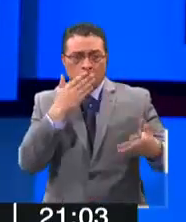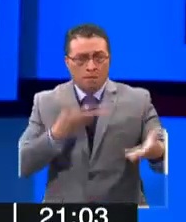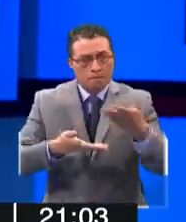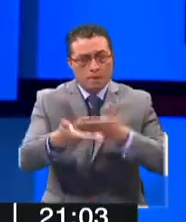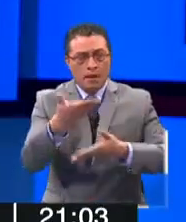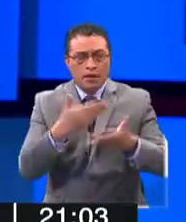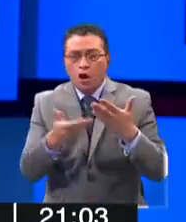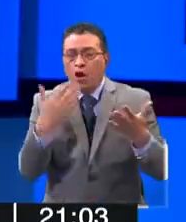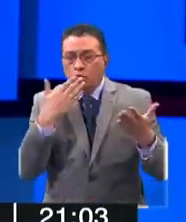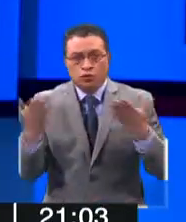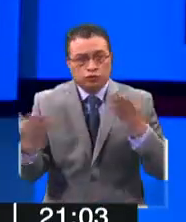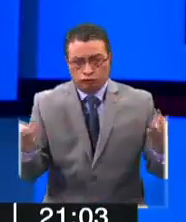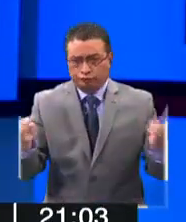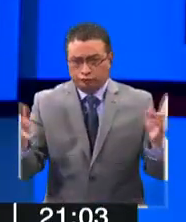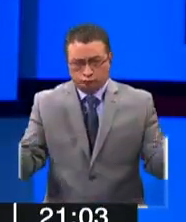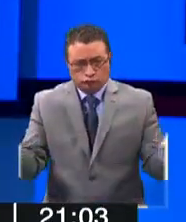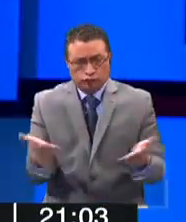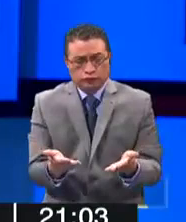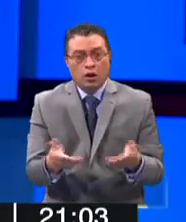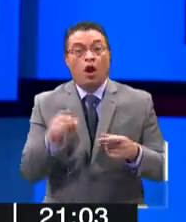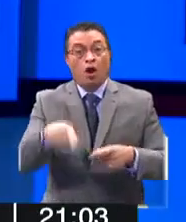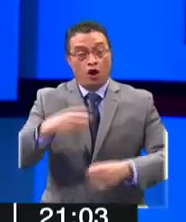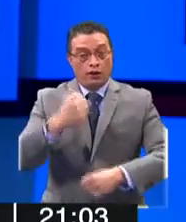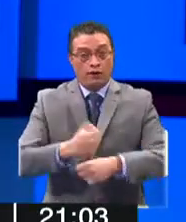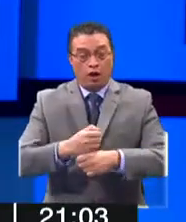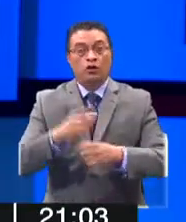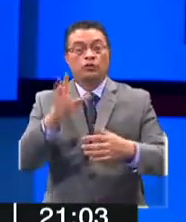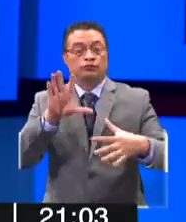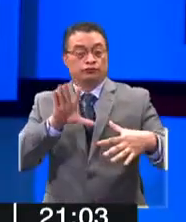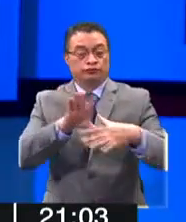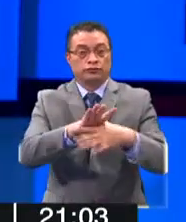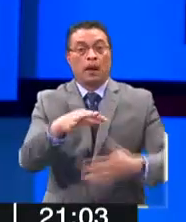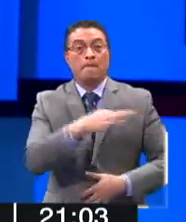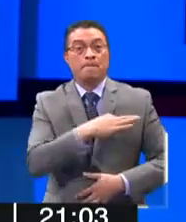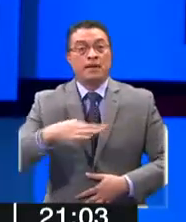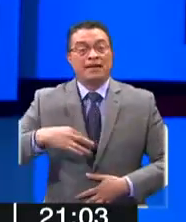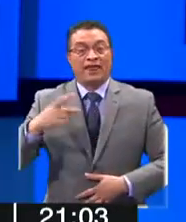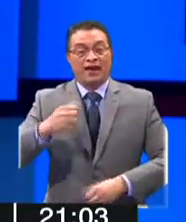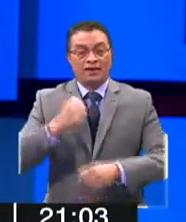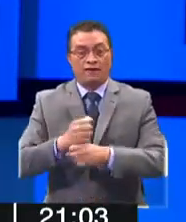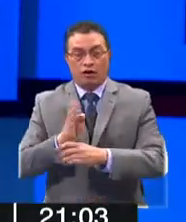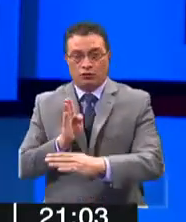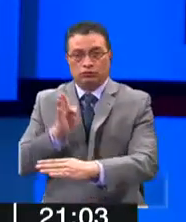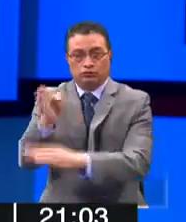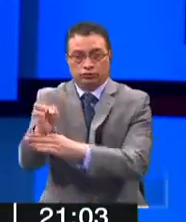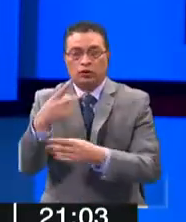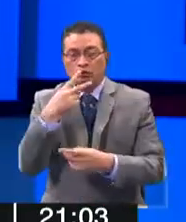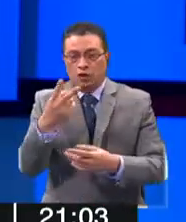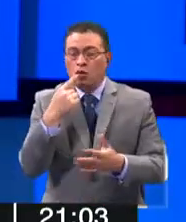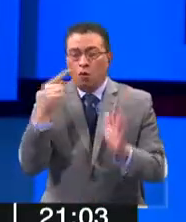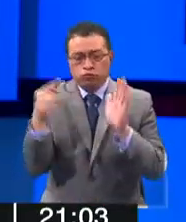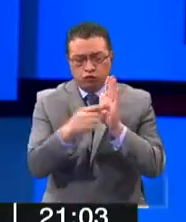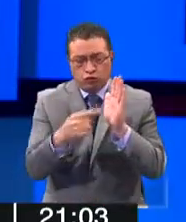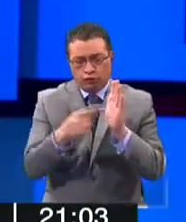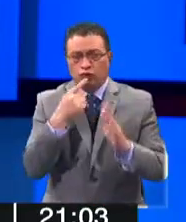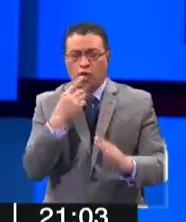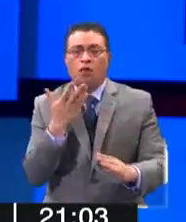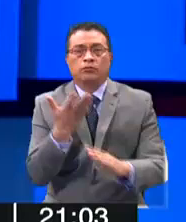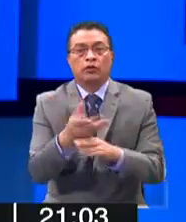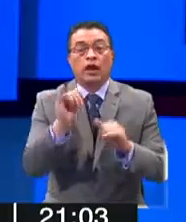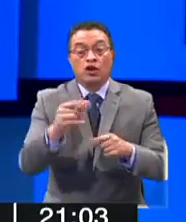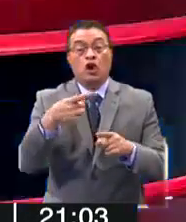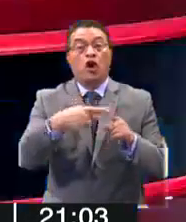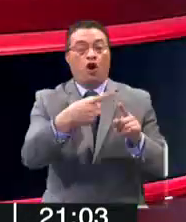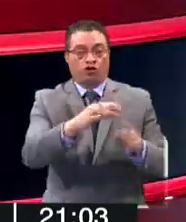acercar posiciones entre las partes, hoy los trabajadores se reunieron con la propia ministra del Trabajo, Alejandra Kraus, para plantear sus puntos y además lo harán con